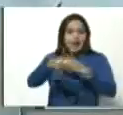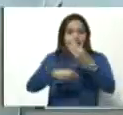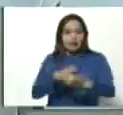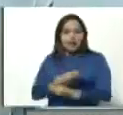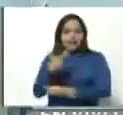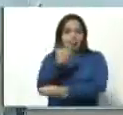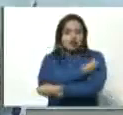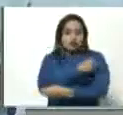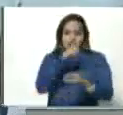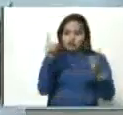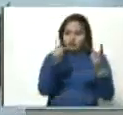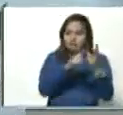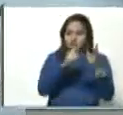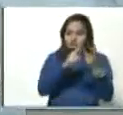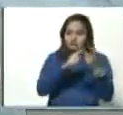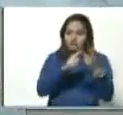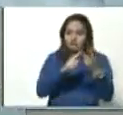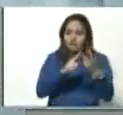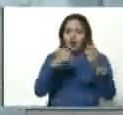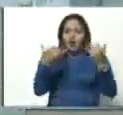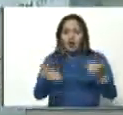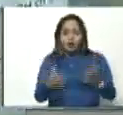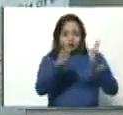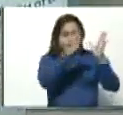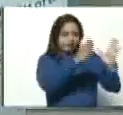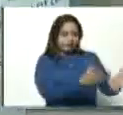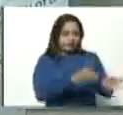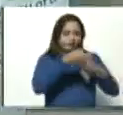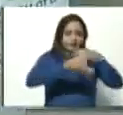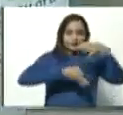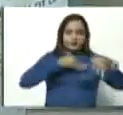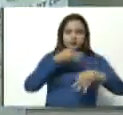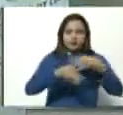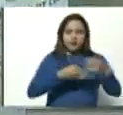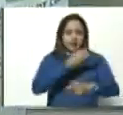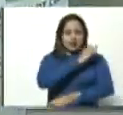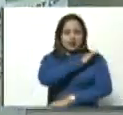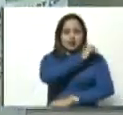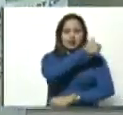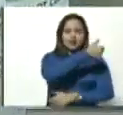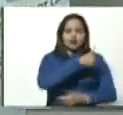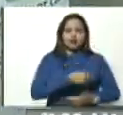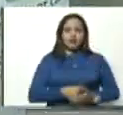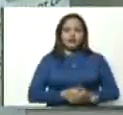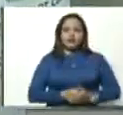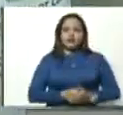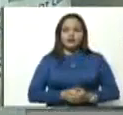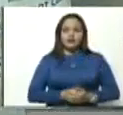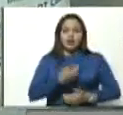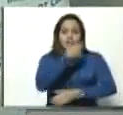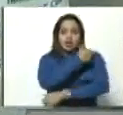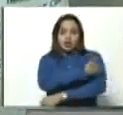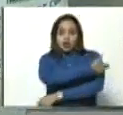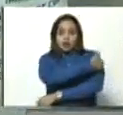dosis. Dejamos también el derecho de palabra a la directora del